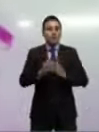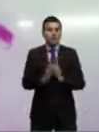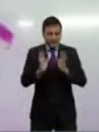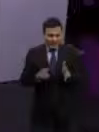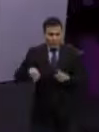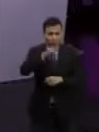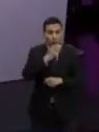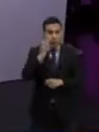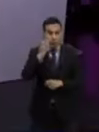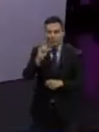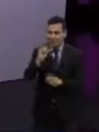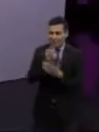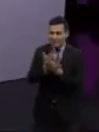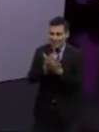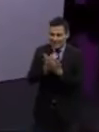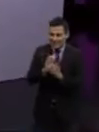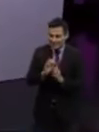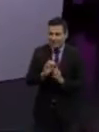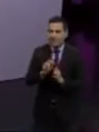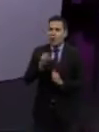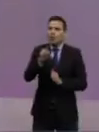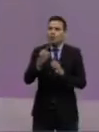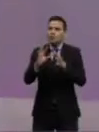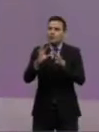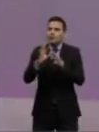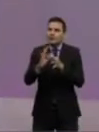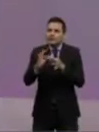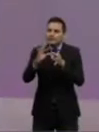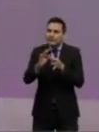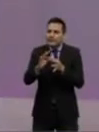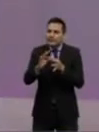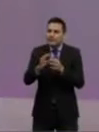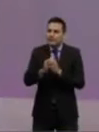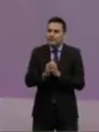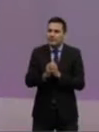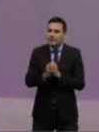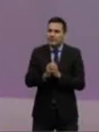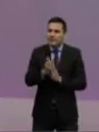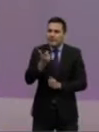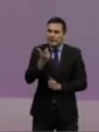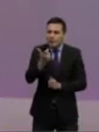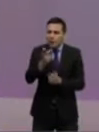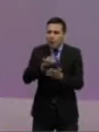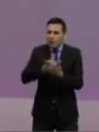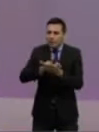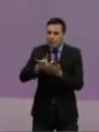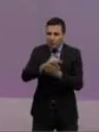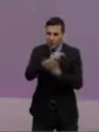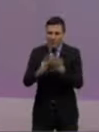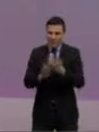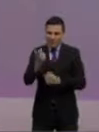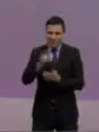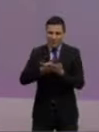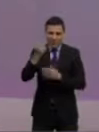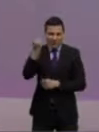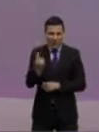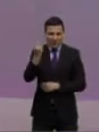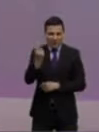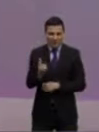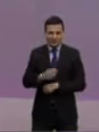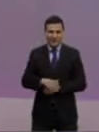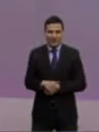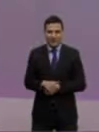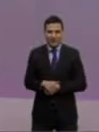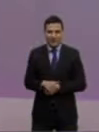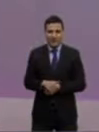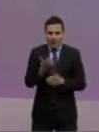también. A ver, me voy a detener aquí en esta pregunta. Hablas acerca de los apoyos, de los apoyos sociales, que en efecto se han entregado ahora de forma